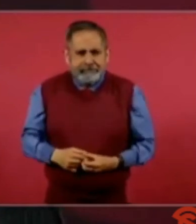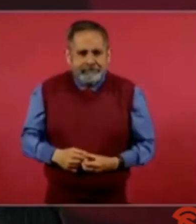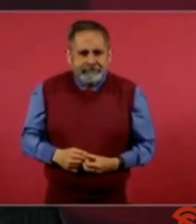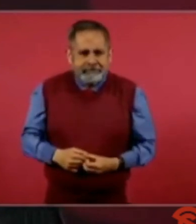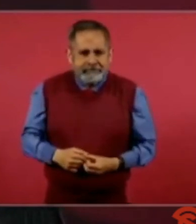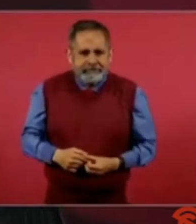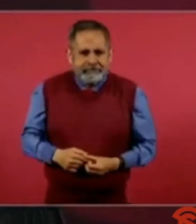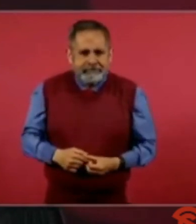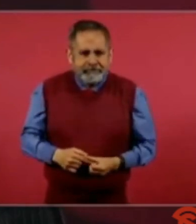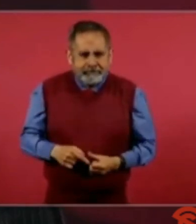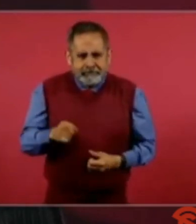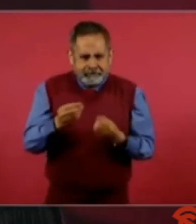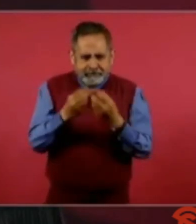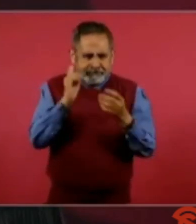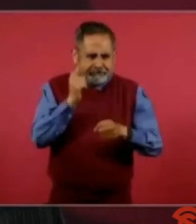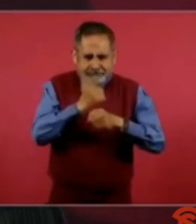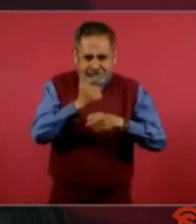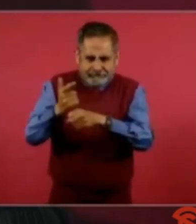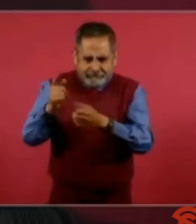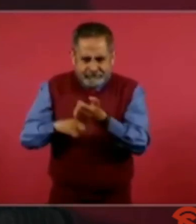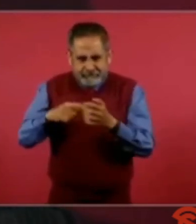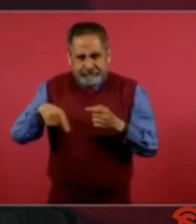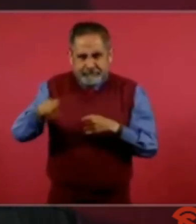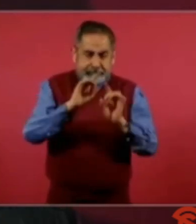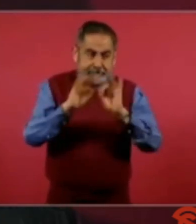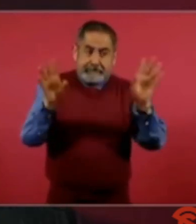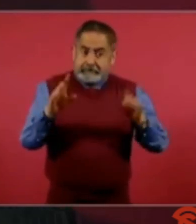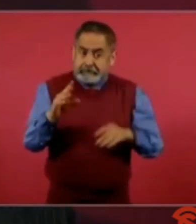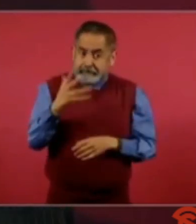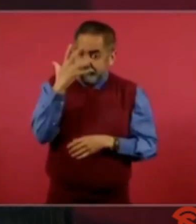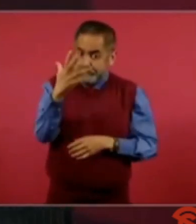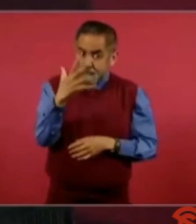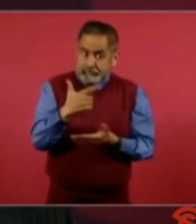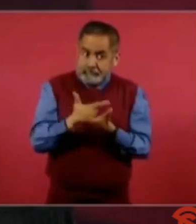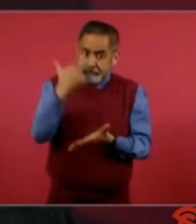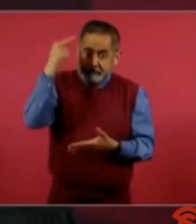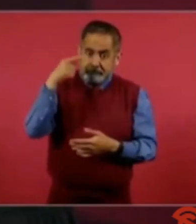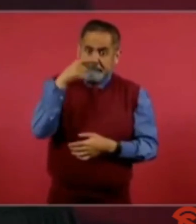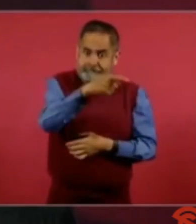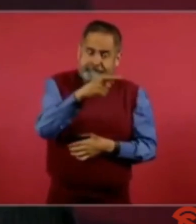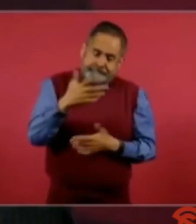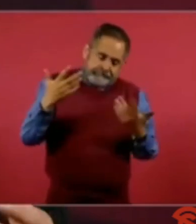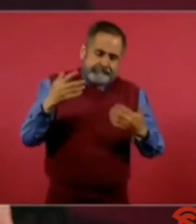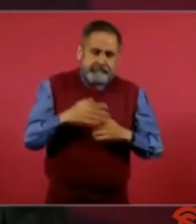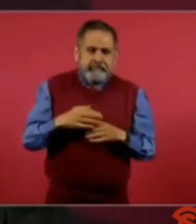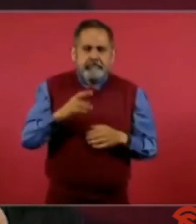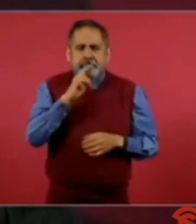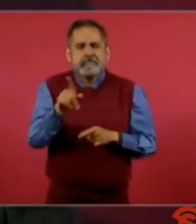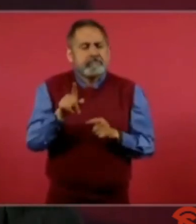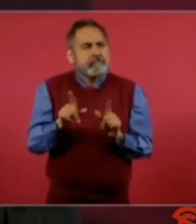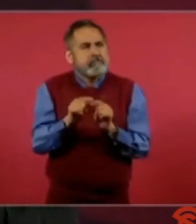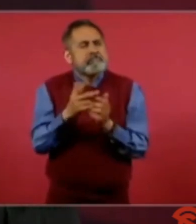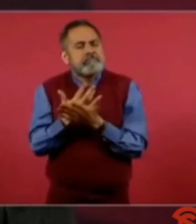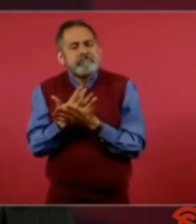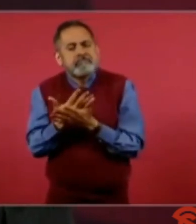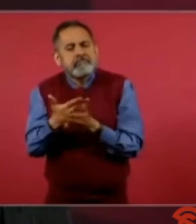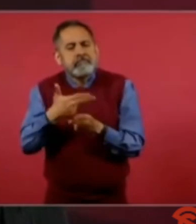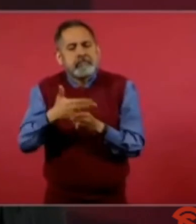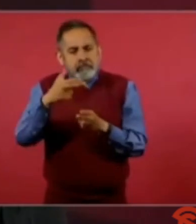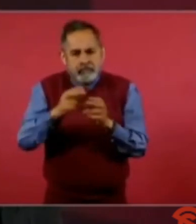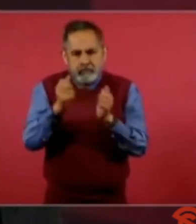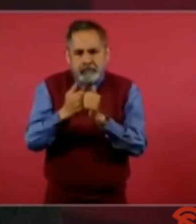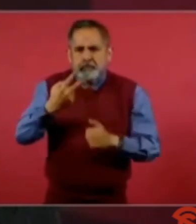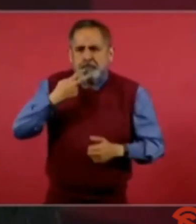y muchos de que son cosas serias que lo mejor es hablar con